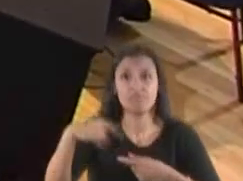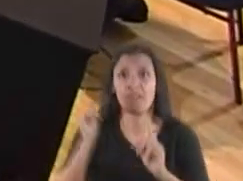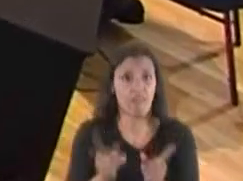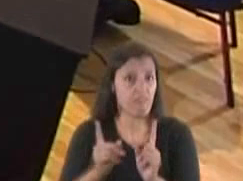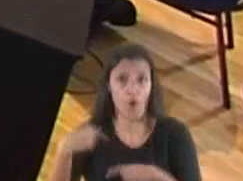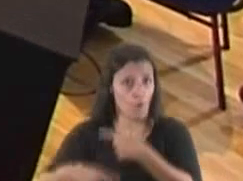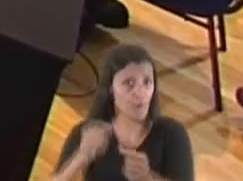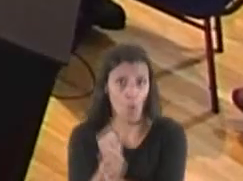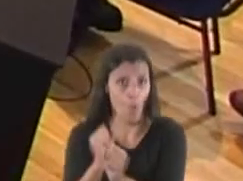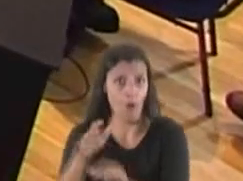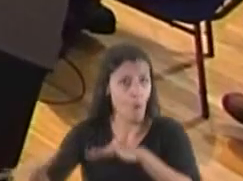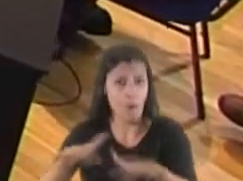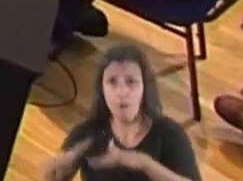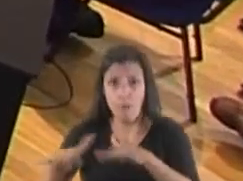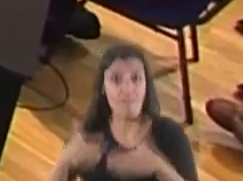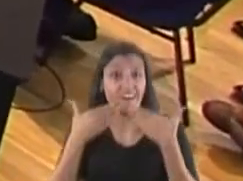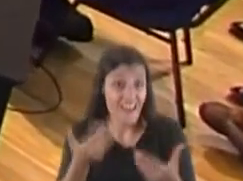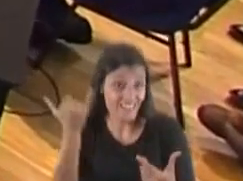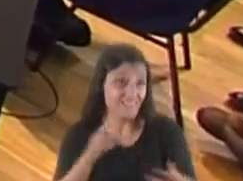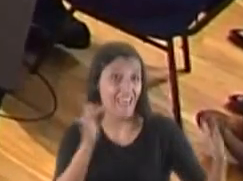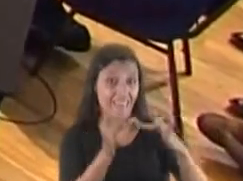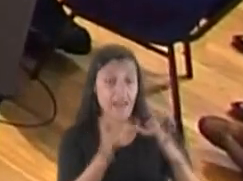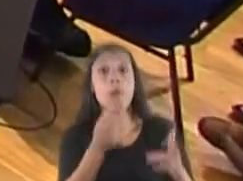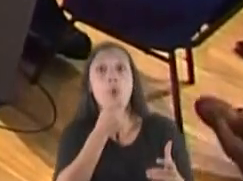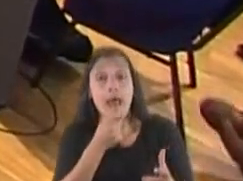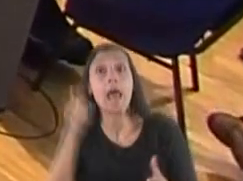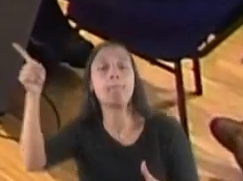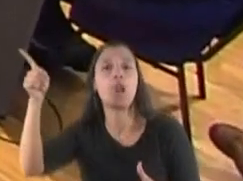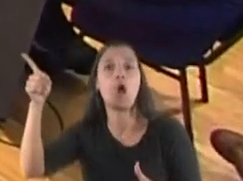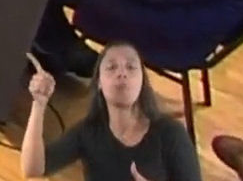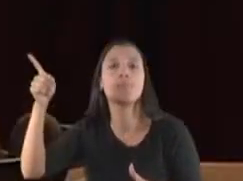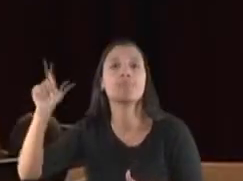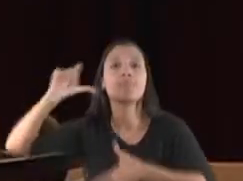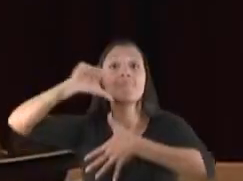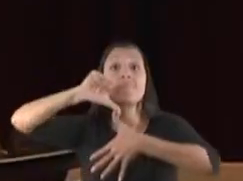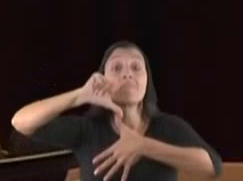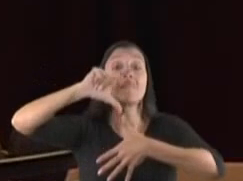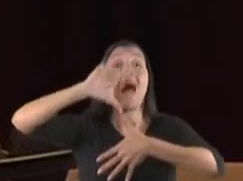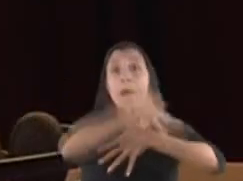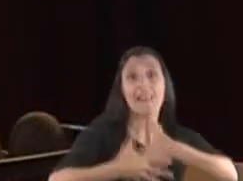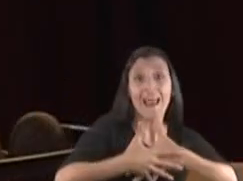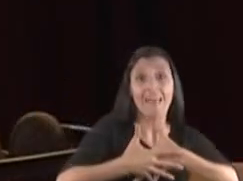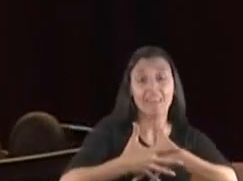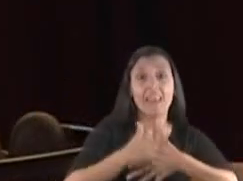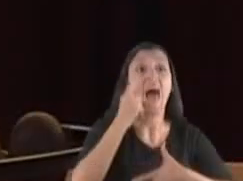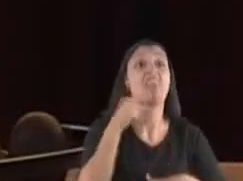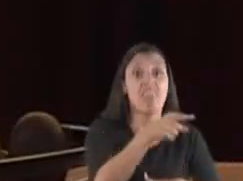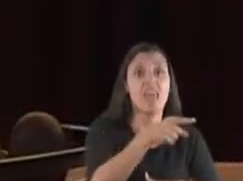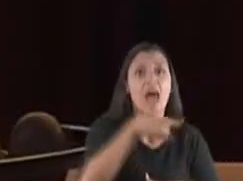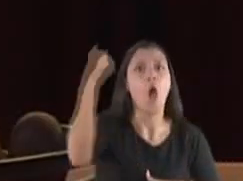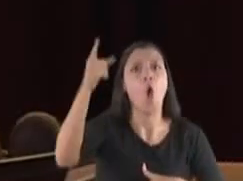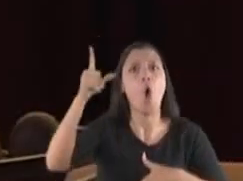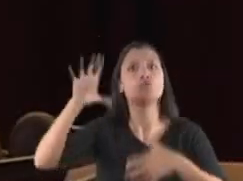operar. Porque cuando es de día en América Latina, es de